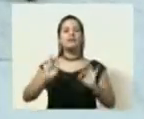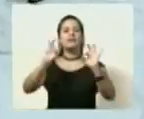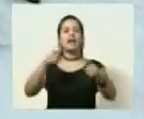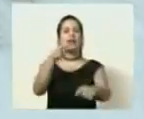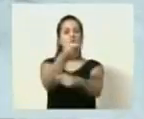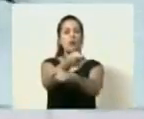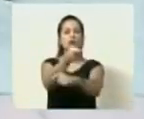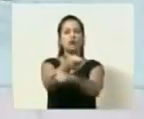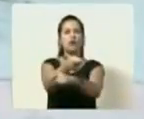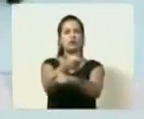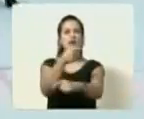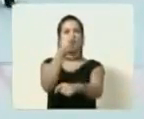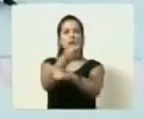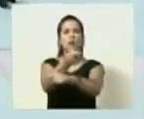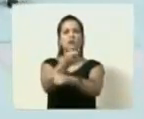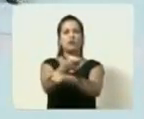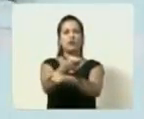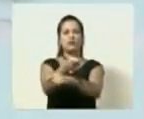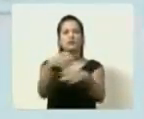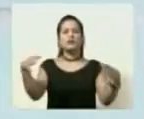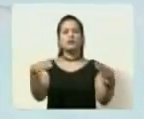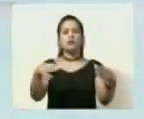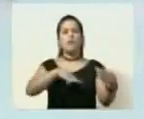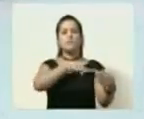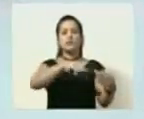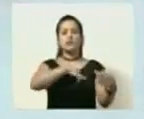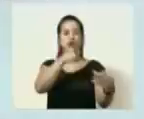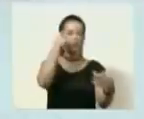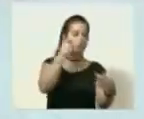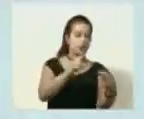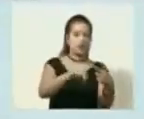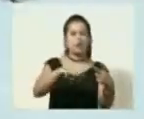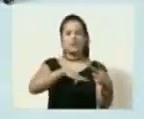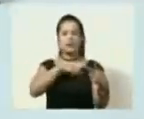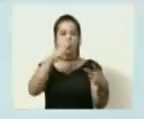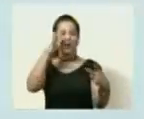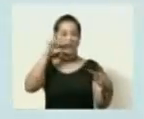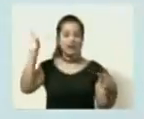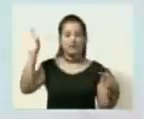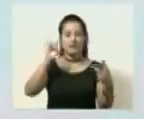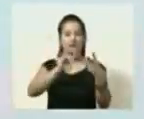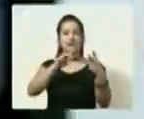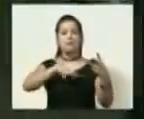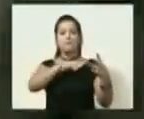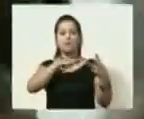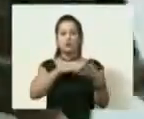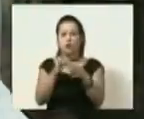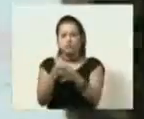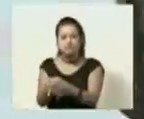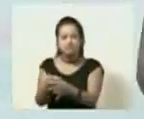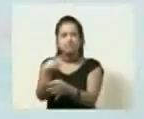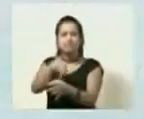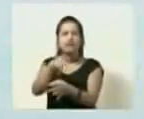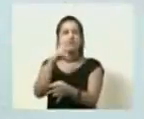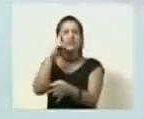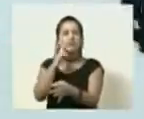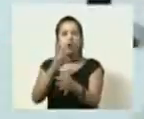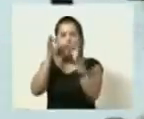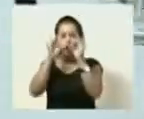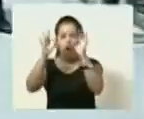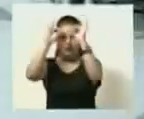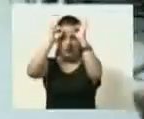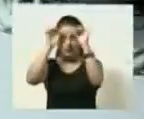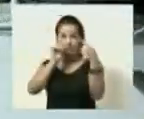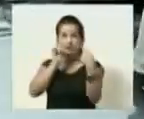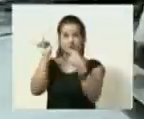graduación conjunta de las misiones de Sucre, misión Rivas, también la micromisión Simón Rodríguez. Aquí